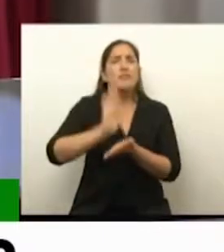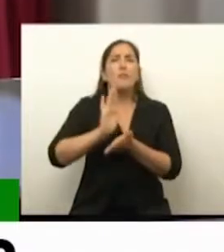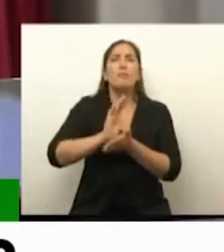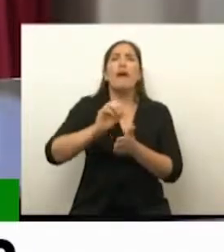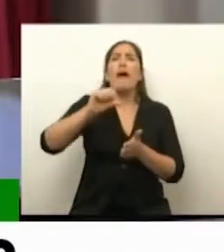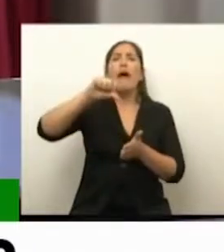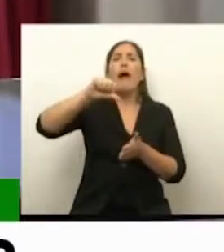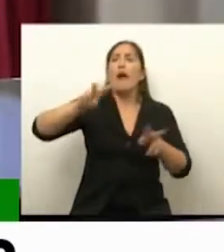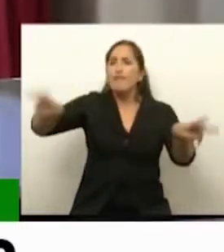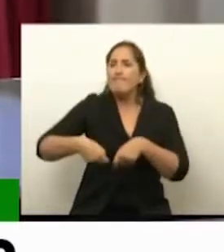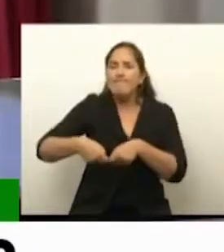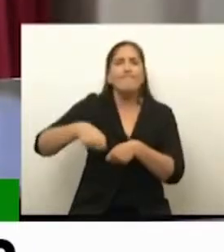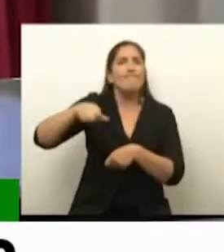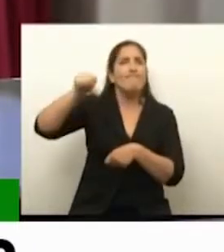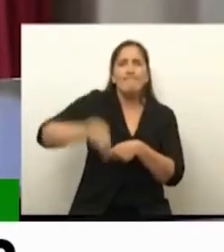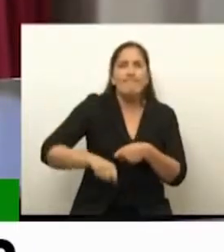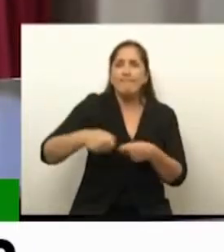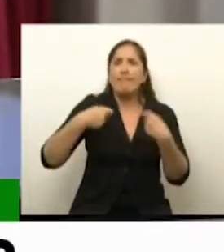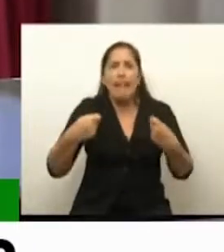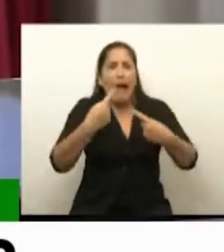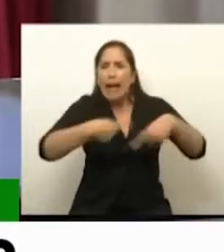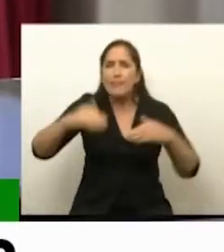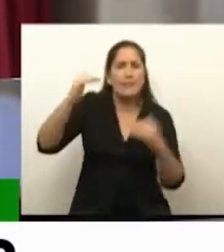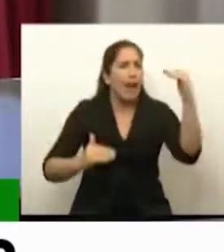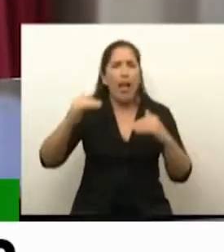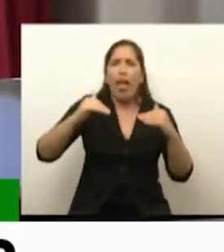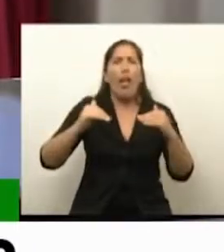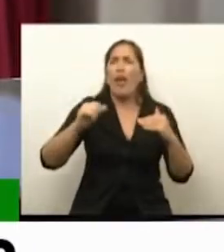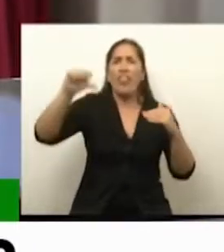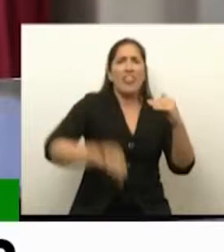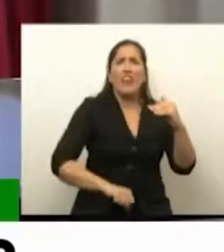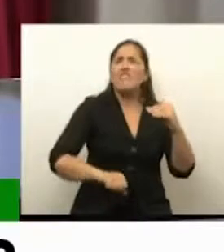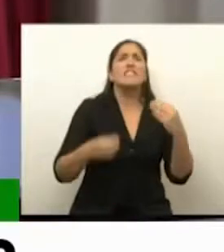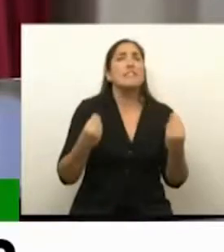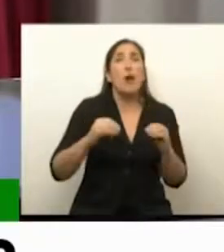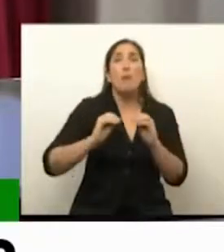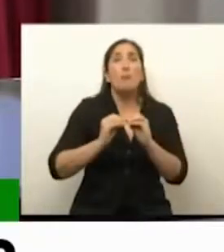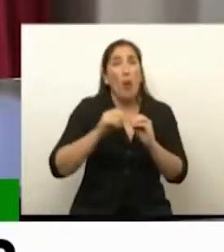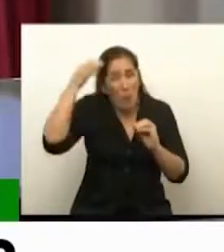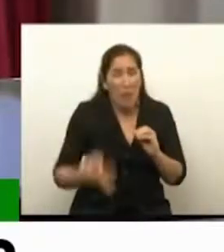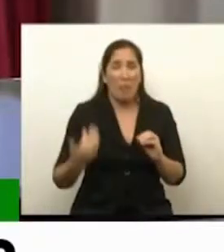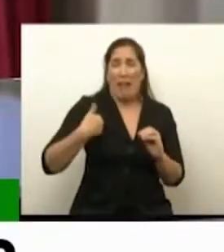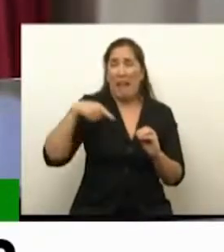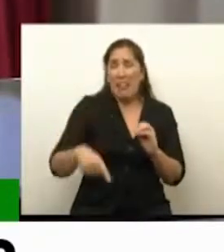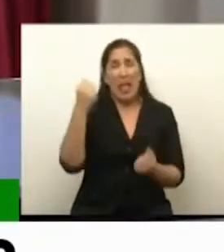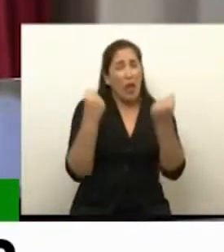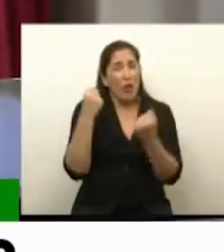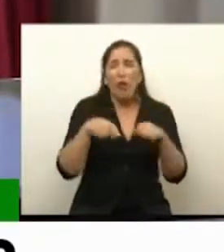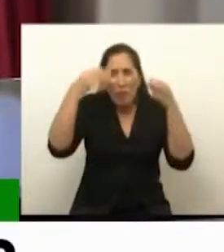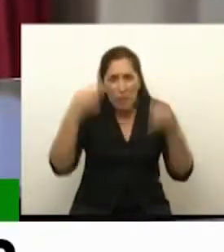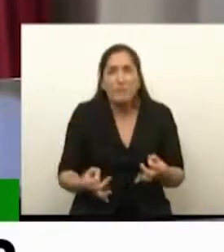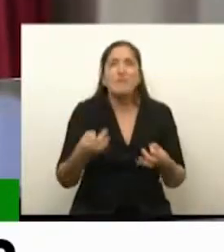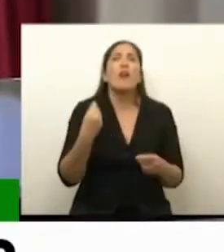como el gran problema de la Argentina. En aquella oportunidad dije que el gran problema de la Argentina, estructural de la economía argentina, era